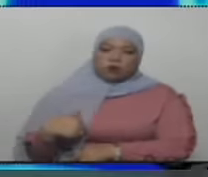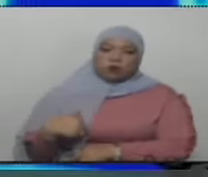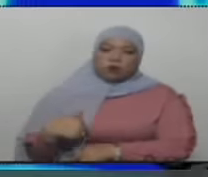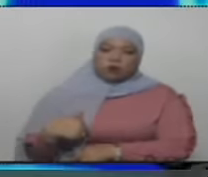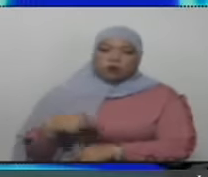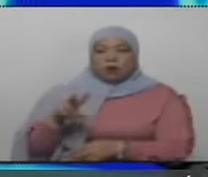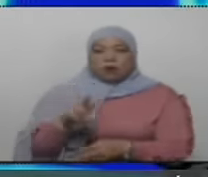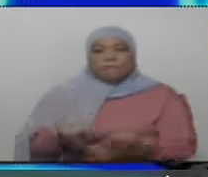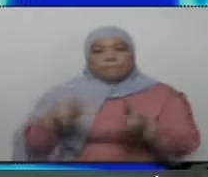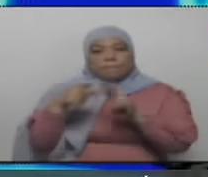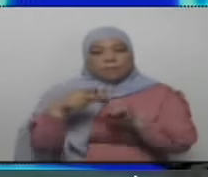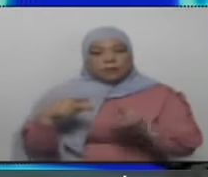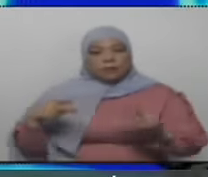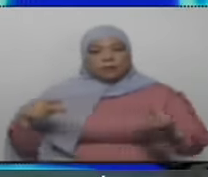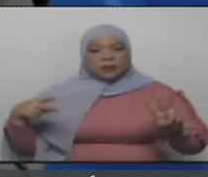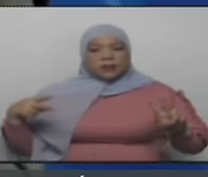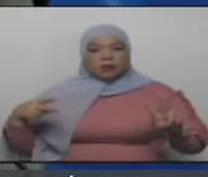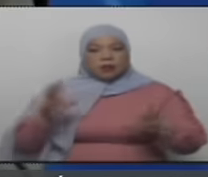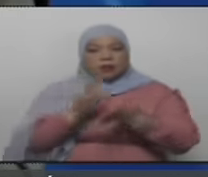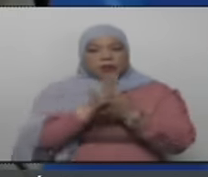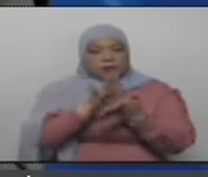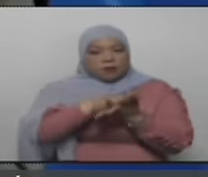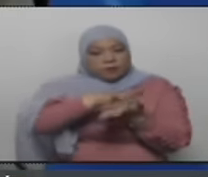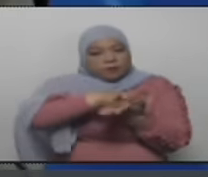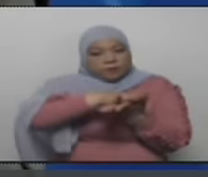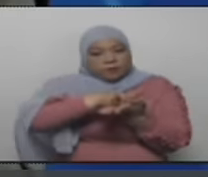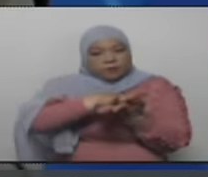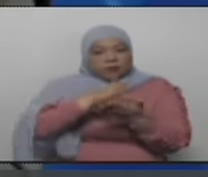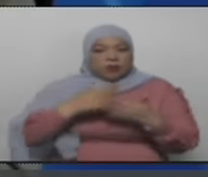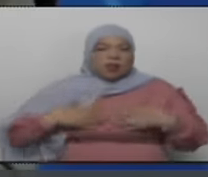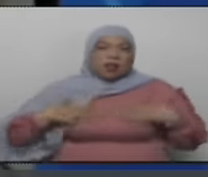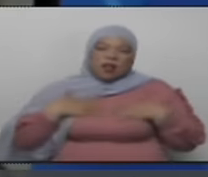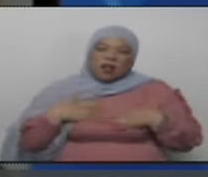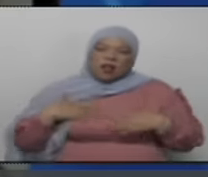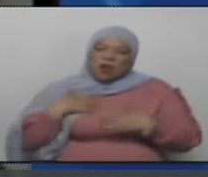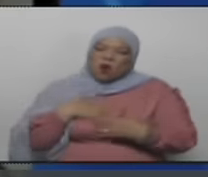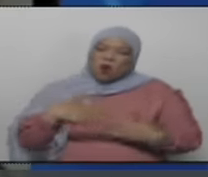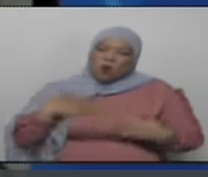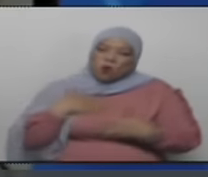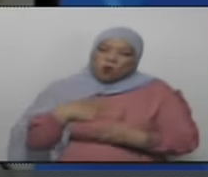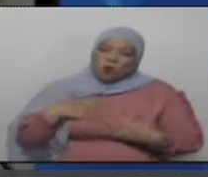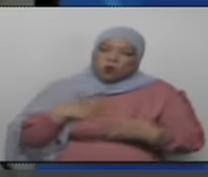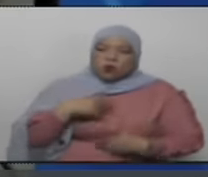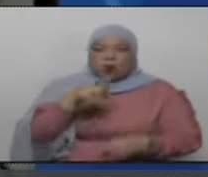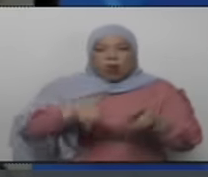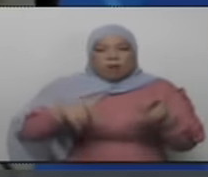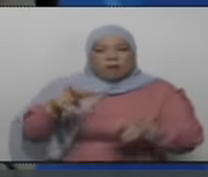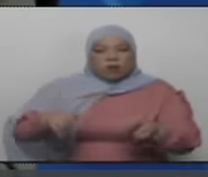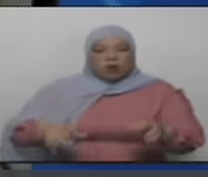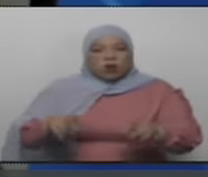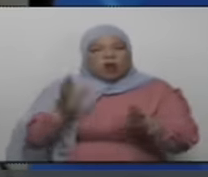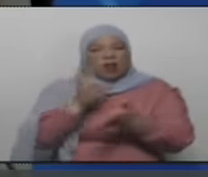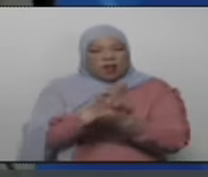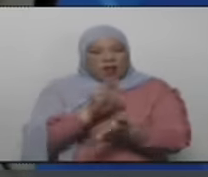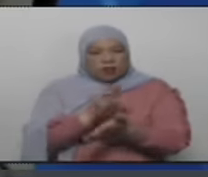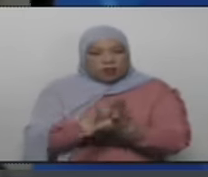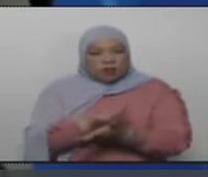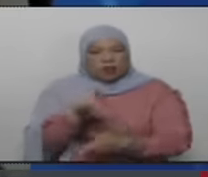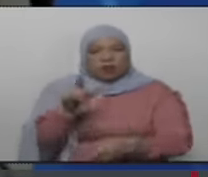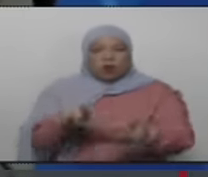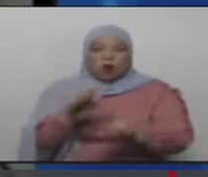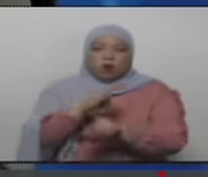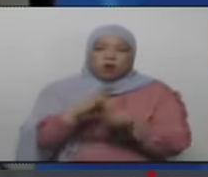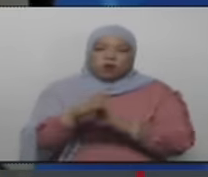Tener paz, estabilidad, ser independiente, ser soberano, construir nuestro propio modelo económico, social,